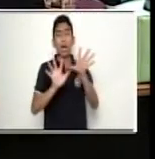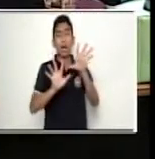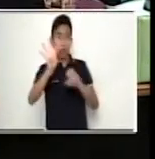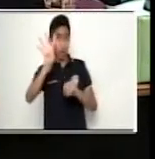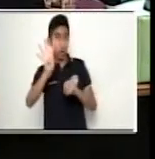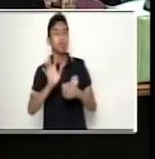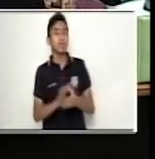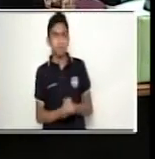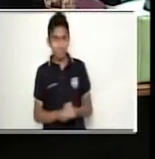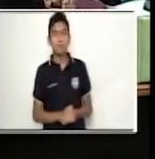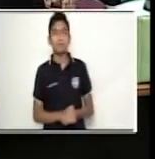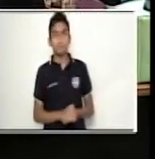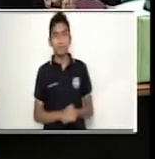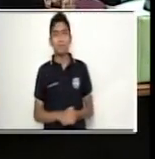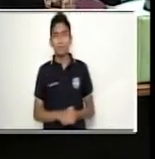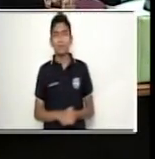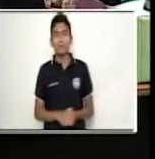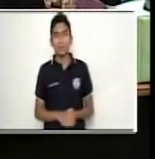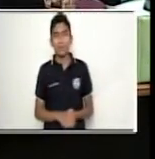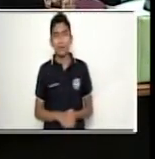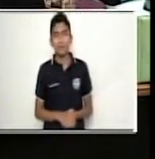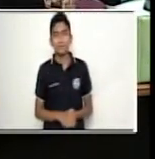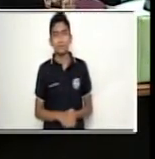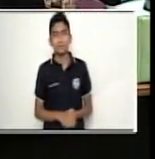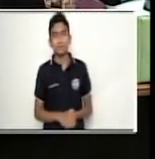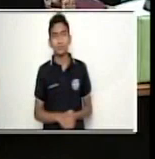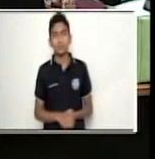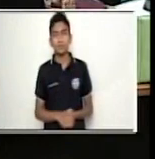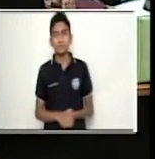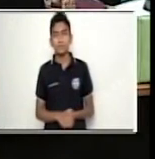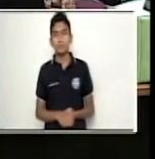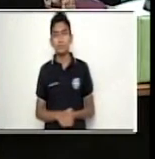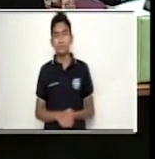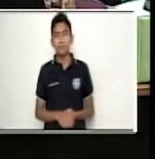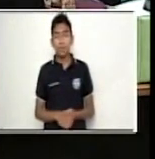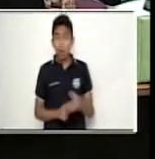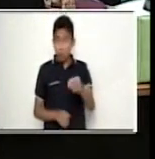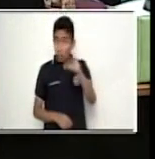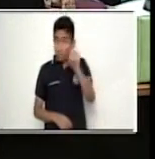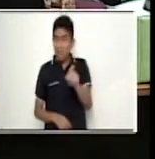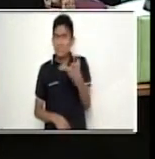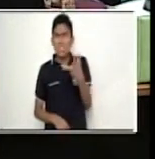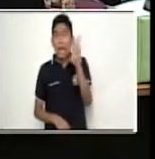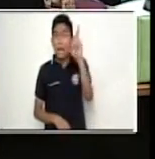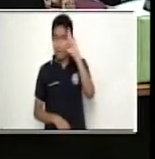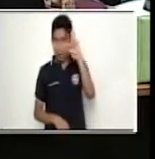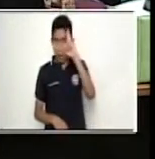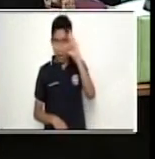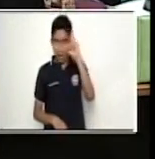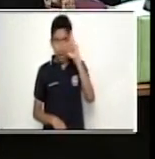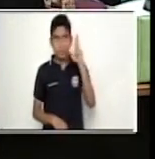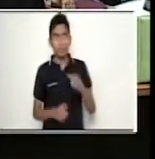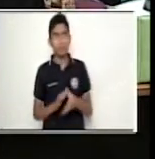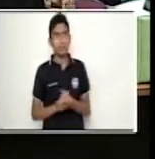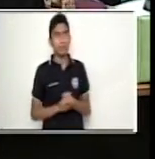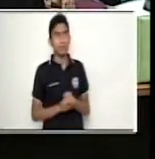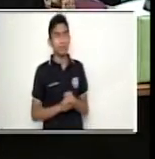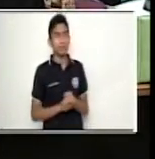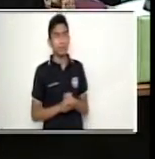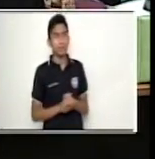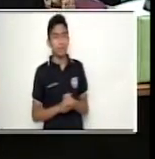escribir 114 en tu pizarra mágica. Debes de recordar, el